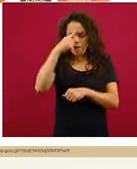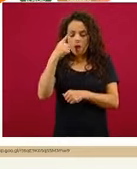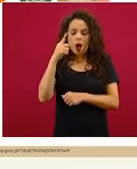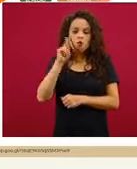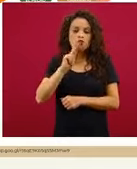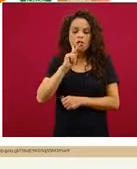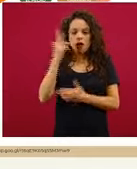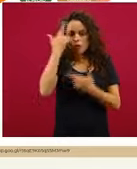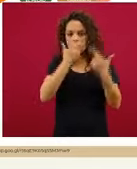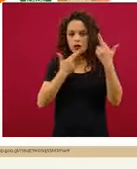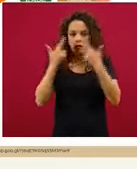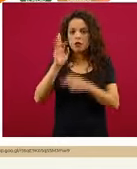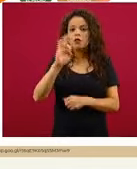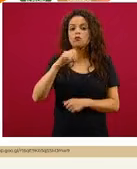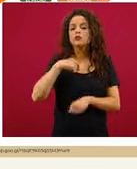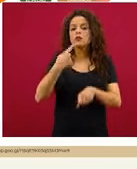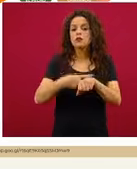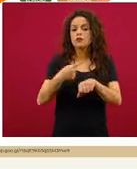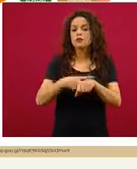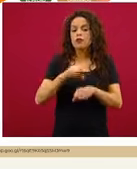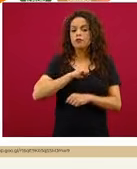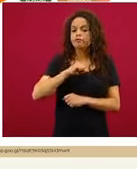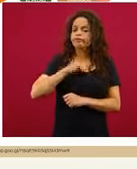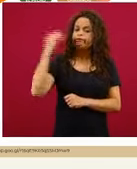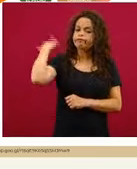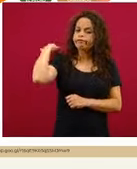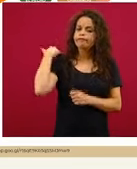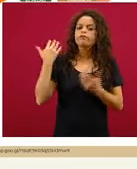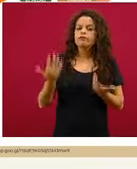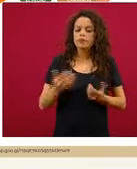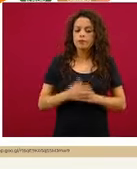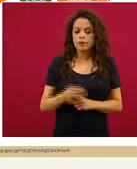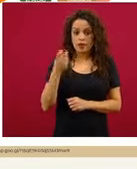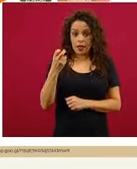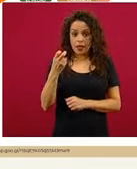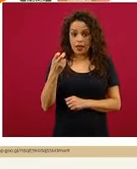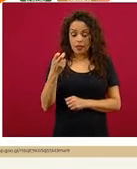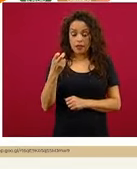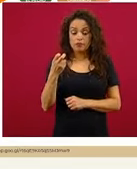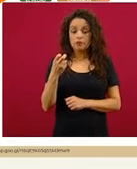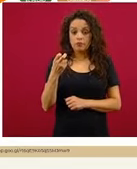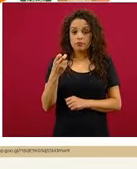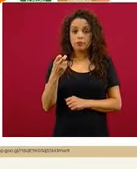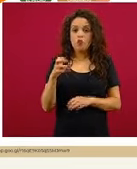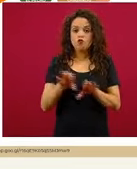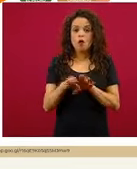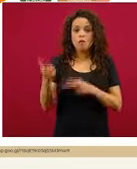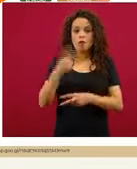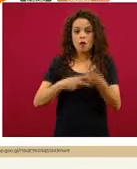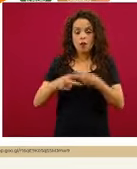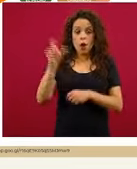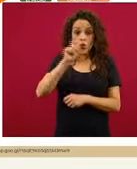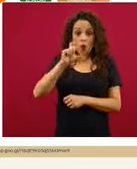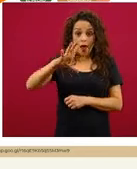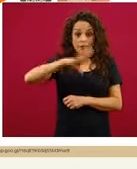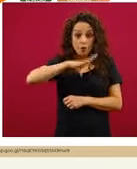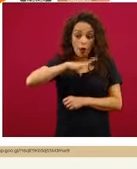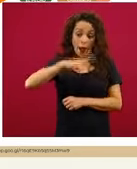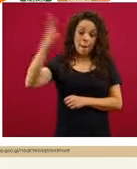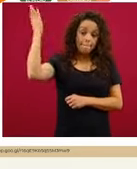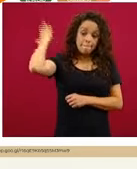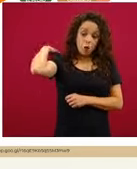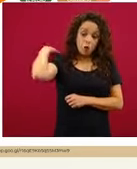para saber si estoy enfermo de tuberculosis? La tuberculosis es una enfermedad que se manifiesta cuando es pulmonar, que ya dijimos que es la que